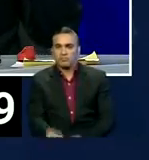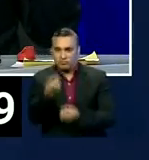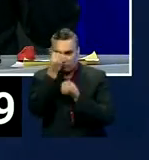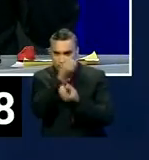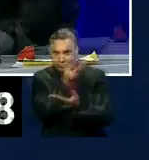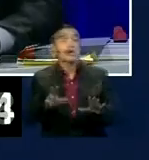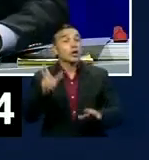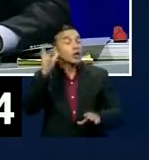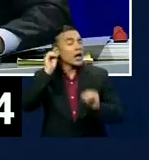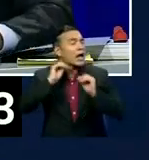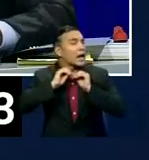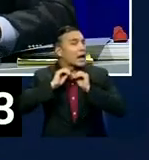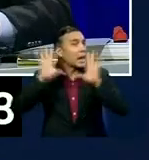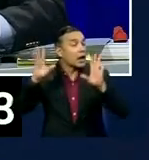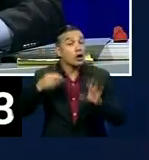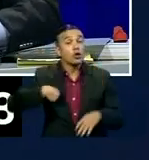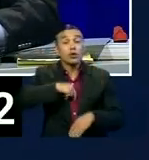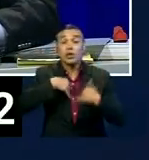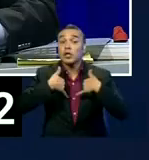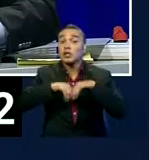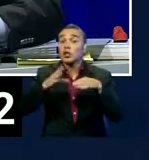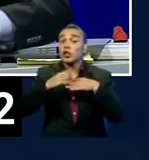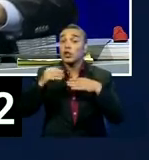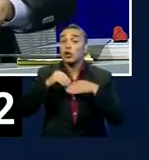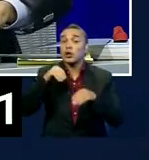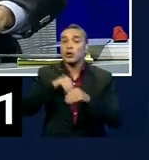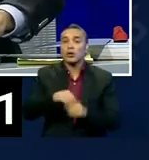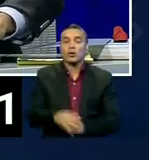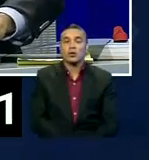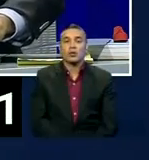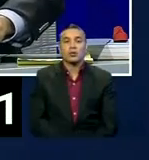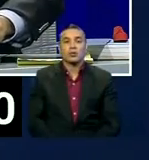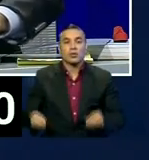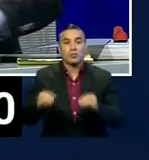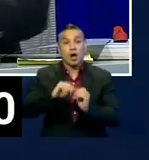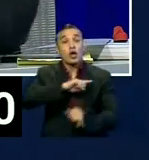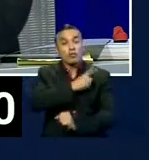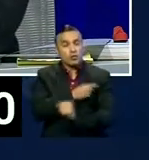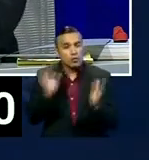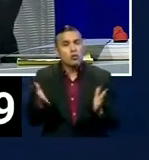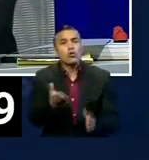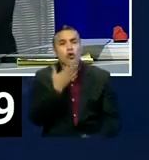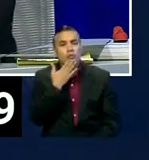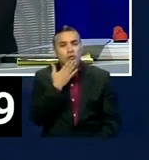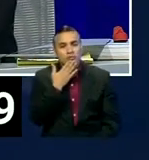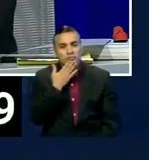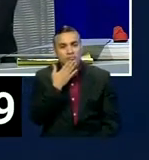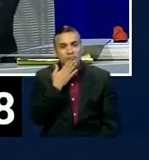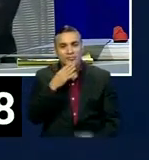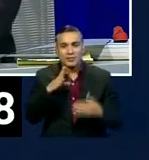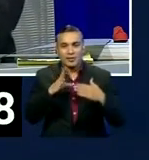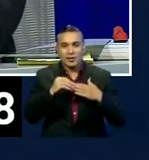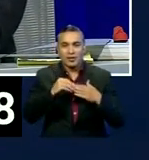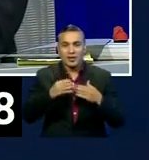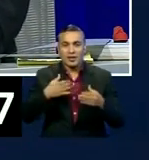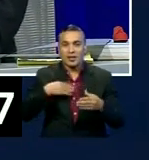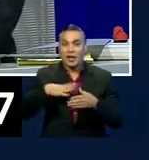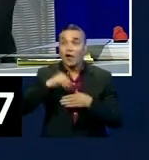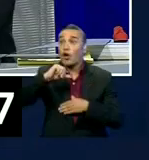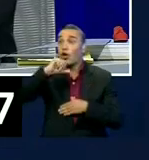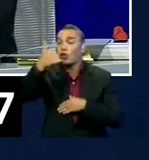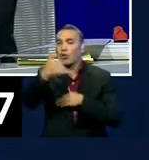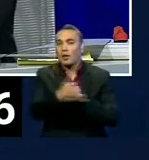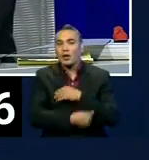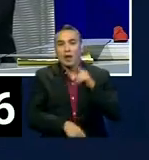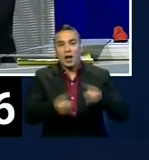candidatos. Vamos a mantener la dolarización y vamos a fortalecerla. ¿Cómo? Trayendo esos dólares que están afuera, que unos